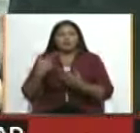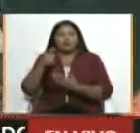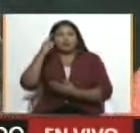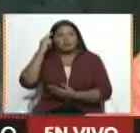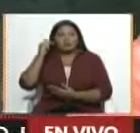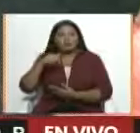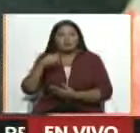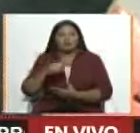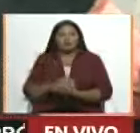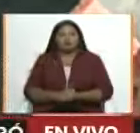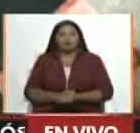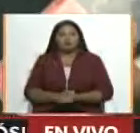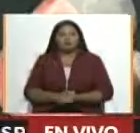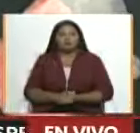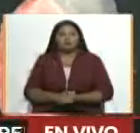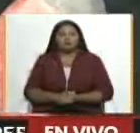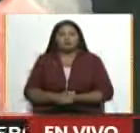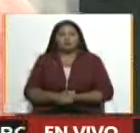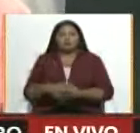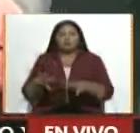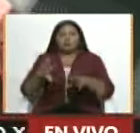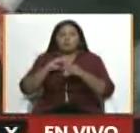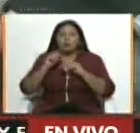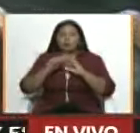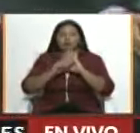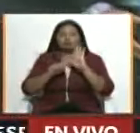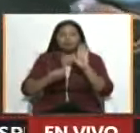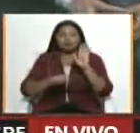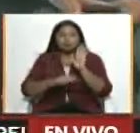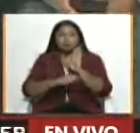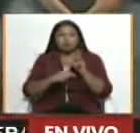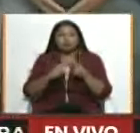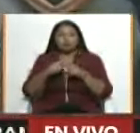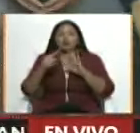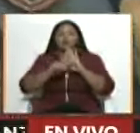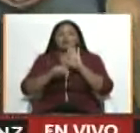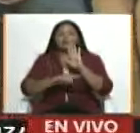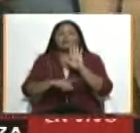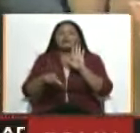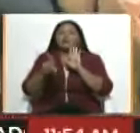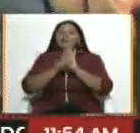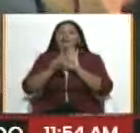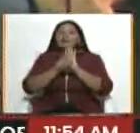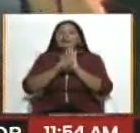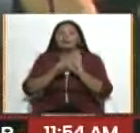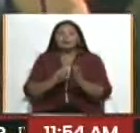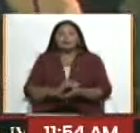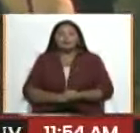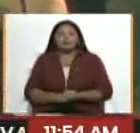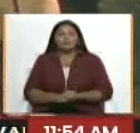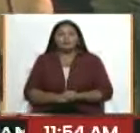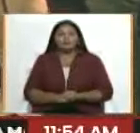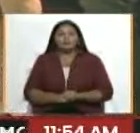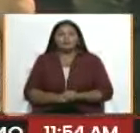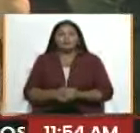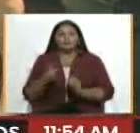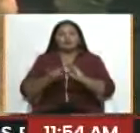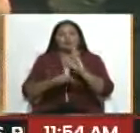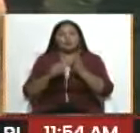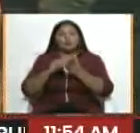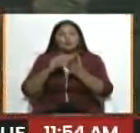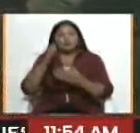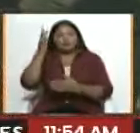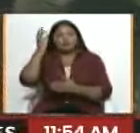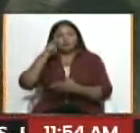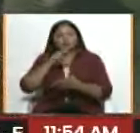hoy, por su apego a la Constitución, a la normativa legal y a las reglas que establece el